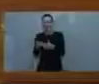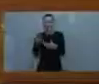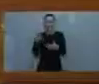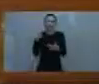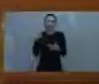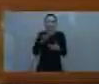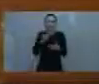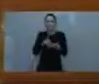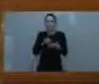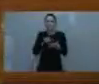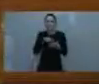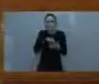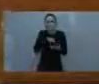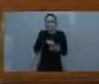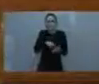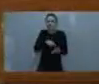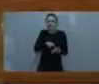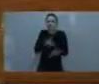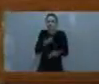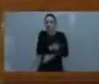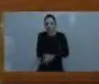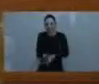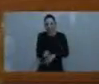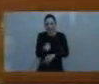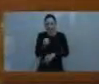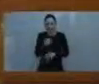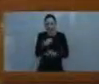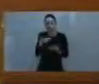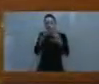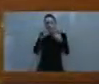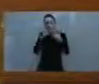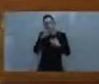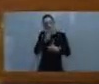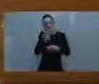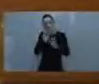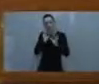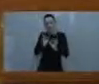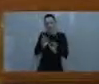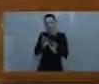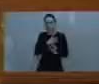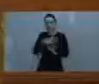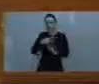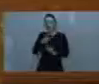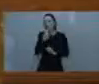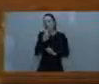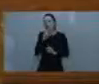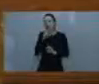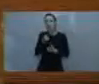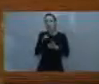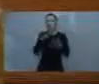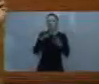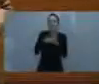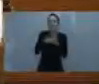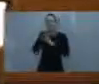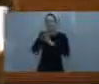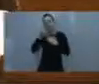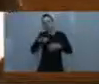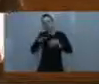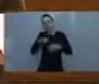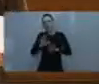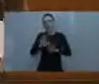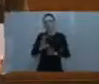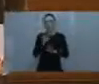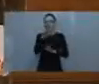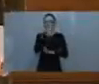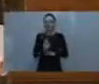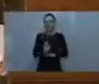a permitir que yo utilice esa expresión coloquial, pero creo que refleja bastante bien su forma de